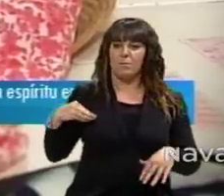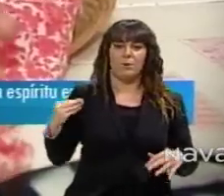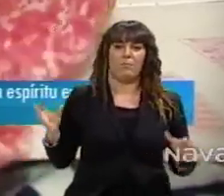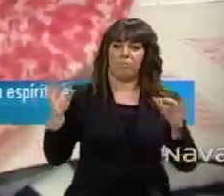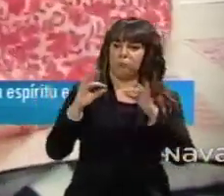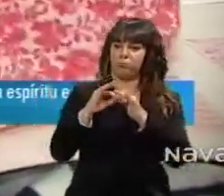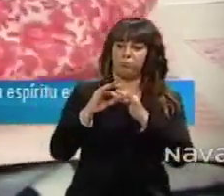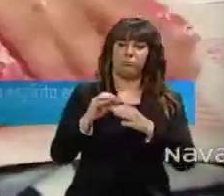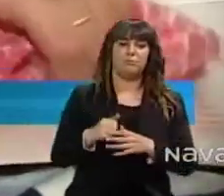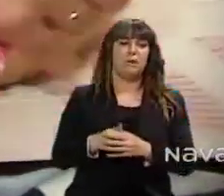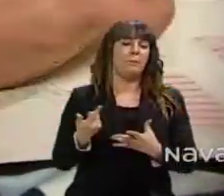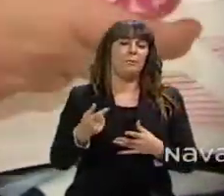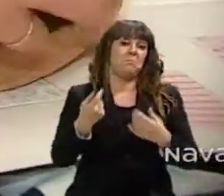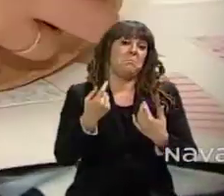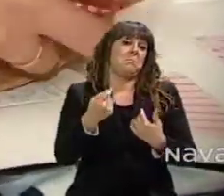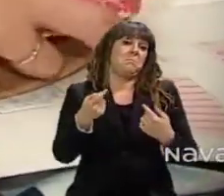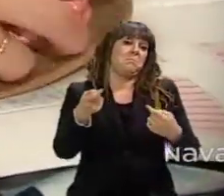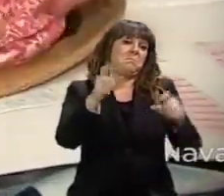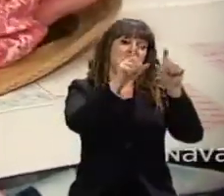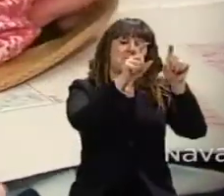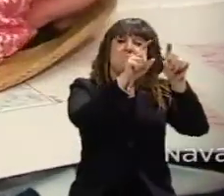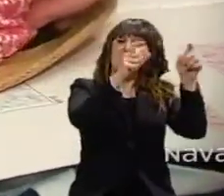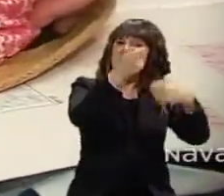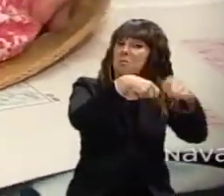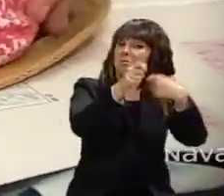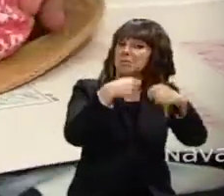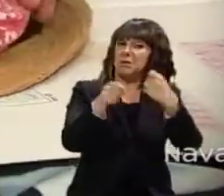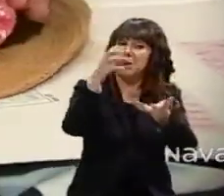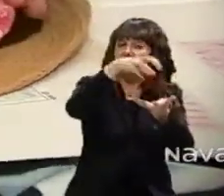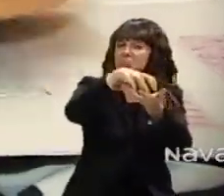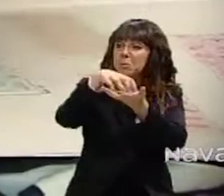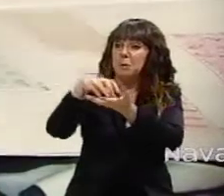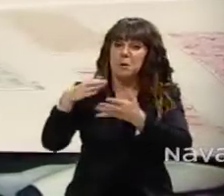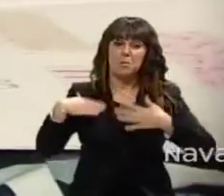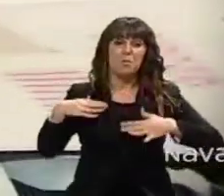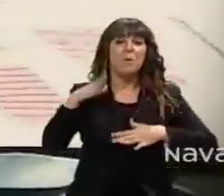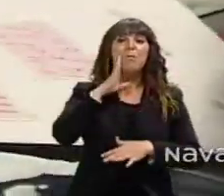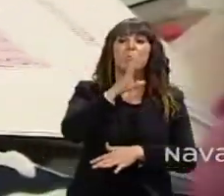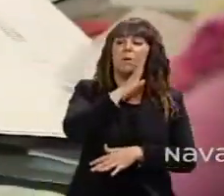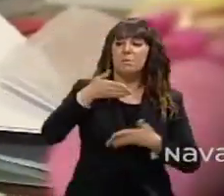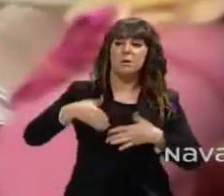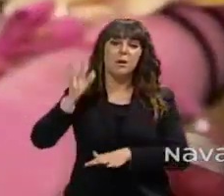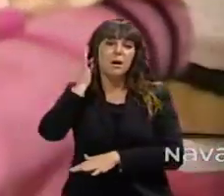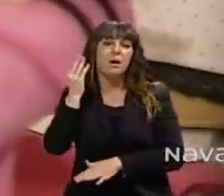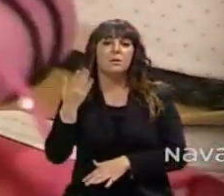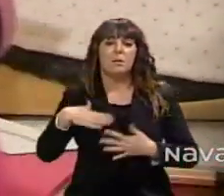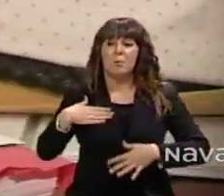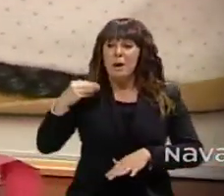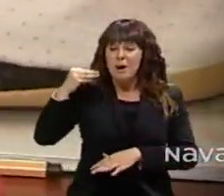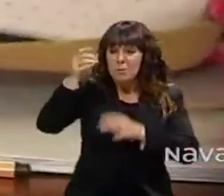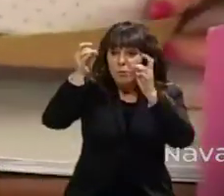parecido. Hemos buscado muchas veces, porque yo tengo tres hijos y me apetecía alguna vez llevar algo a juego. Mi hermana siempre anda